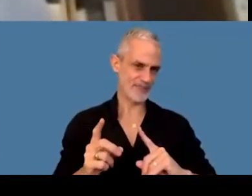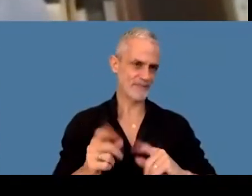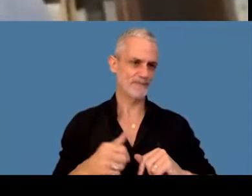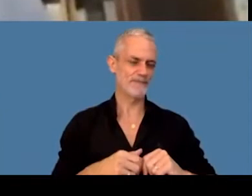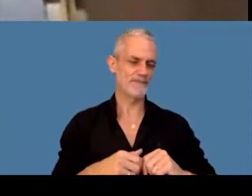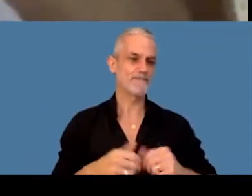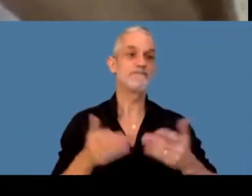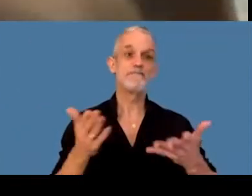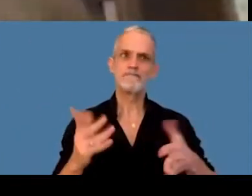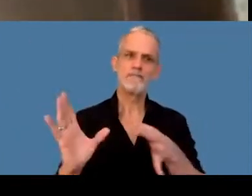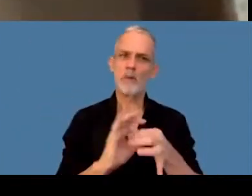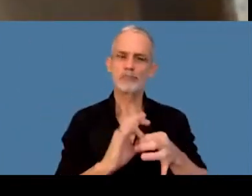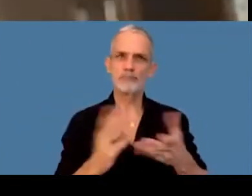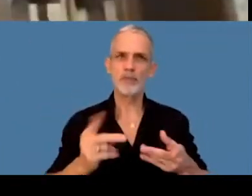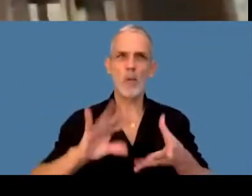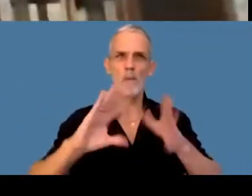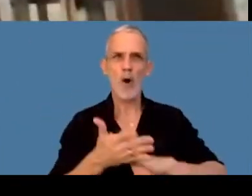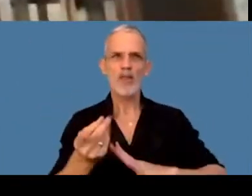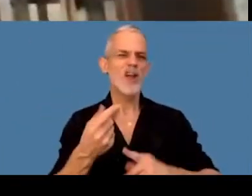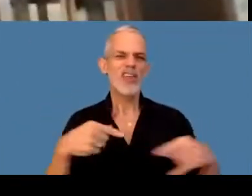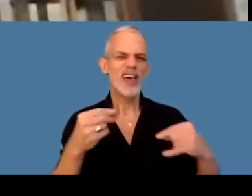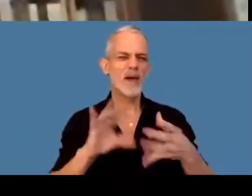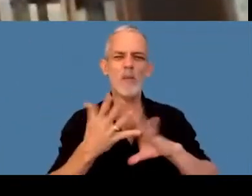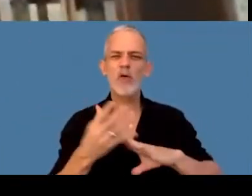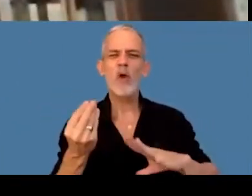está vinculado. ¿Y un modelo de qué tipo? Un modelo